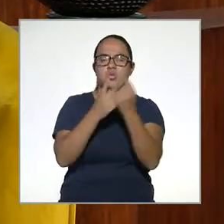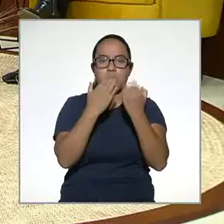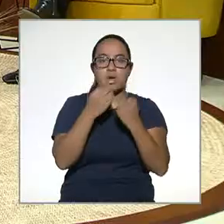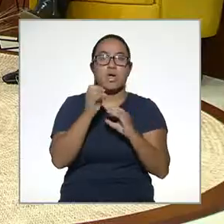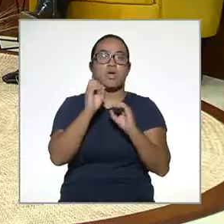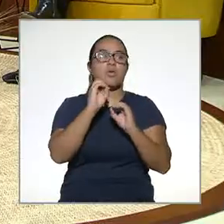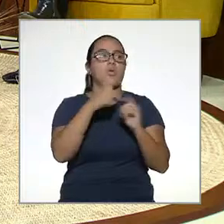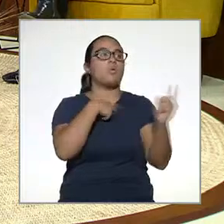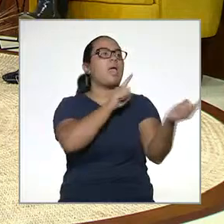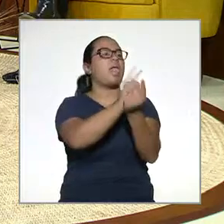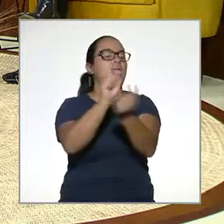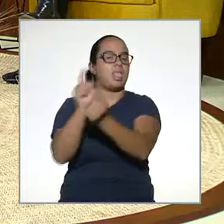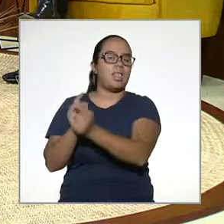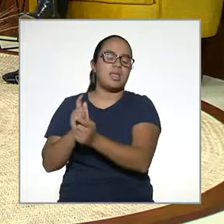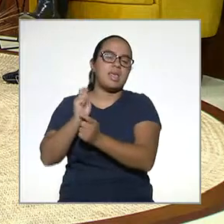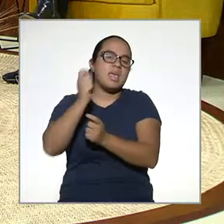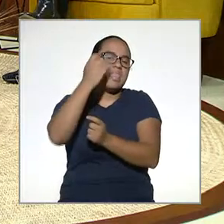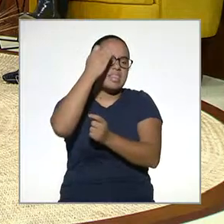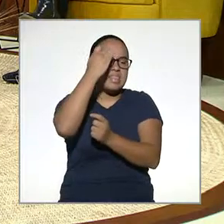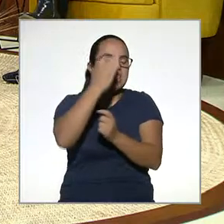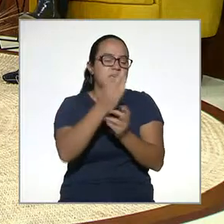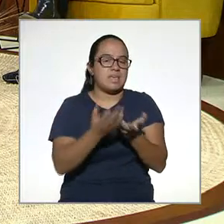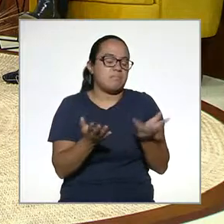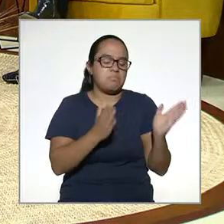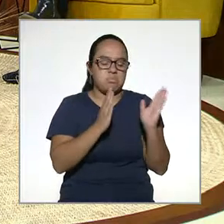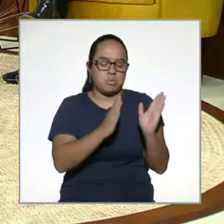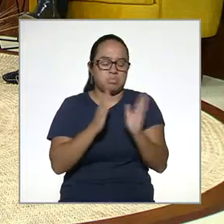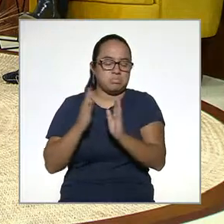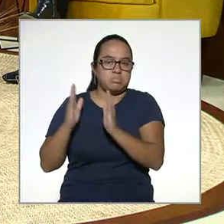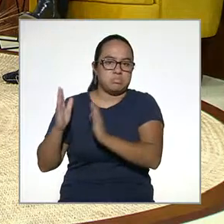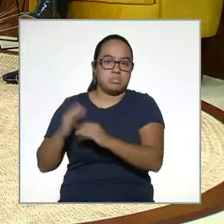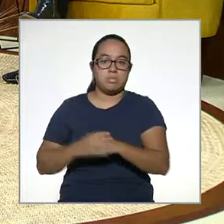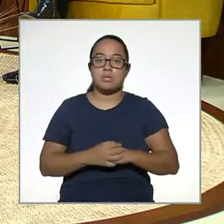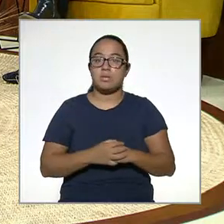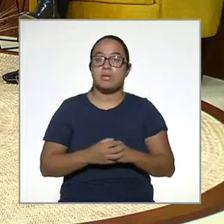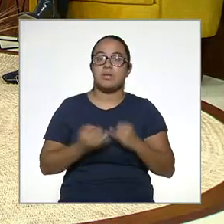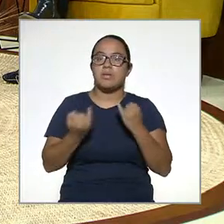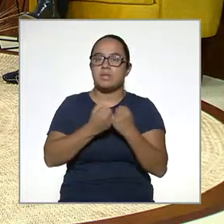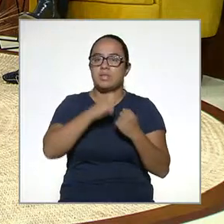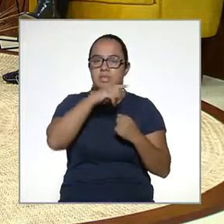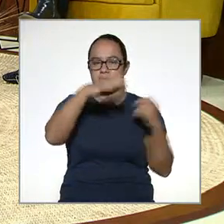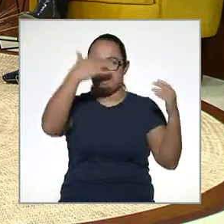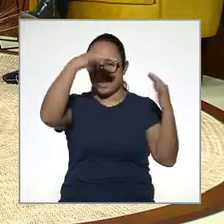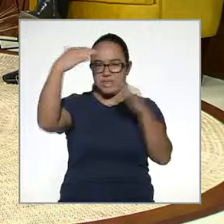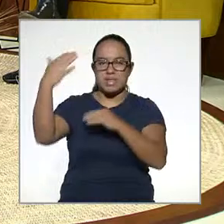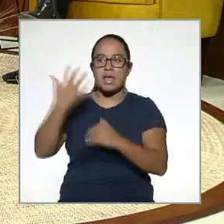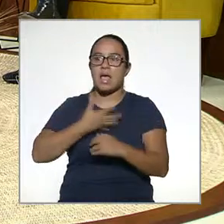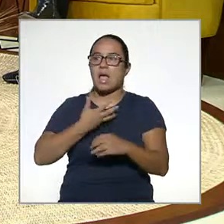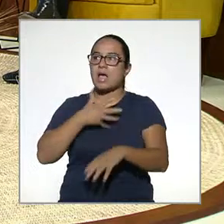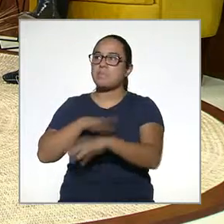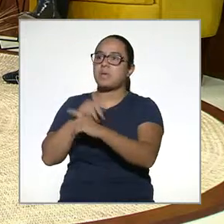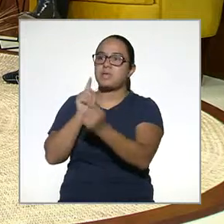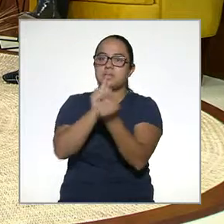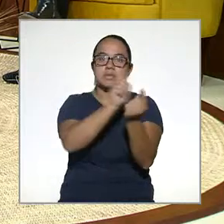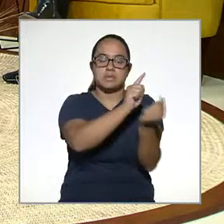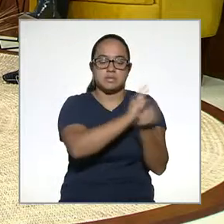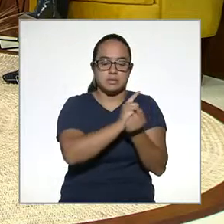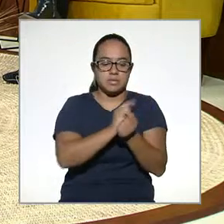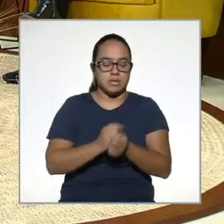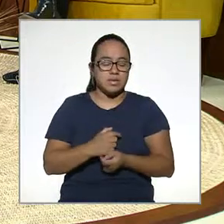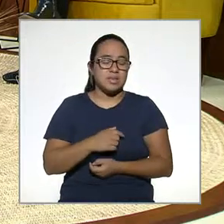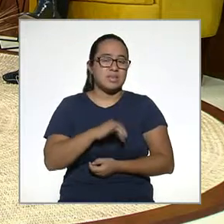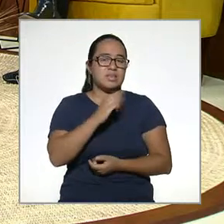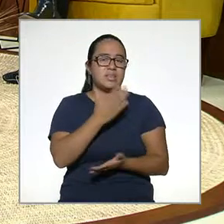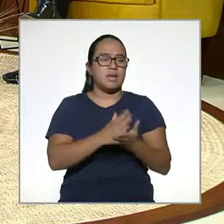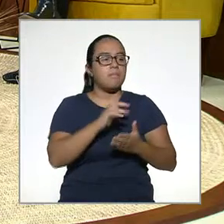es una sociedad que inclusive en el mundo adulto favorece más la extroversión, ¿no? Es que además estamos en un modelo